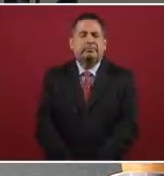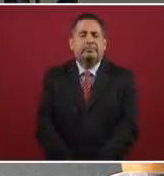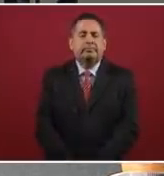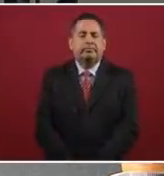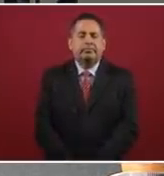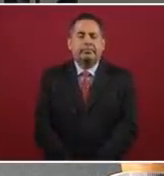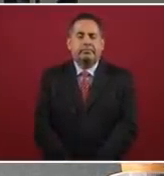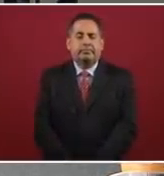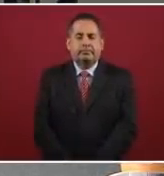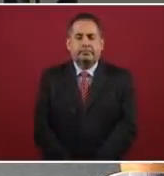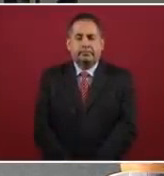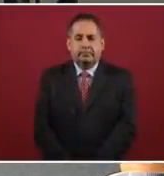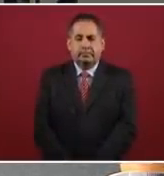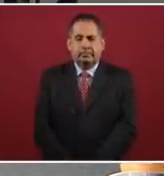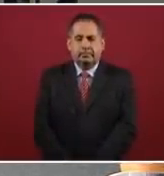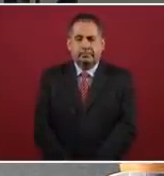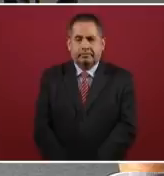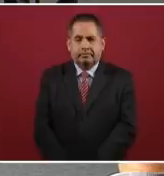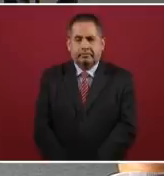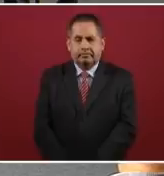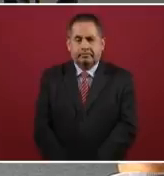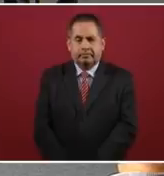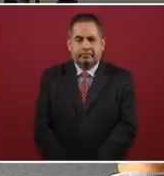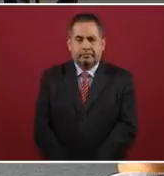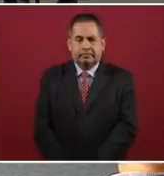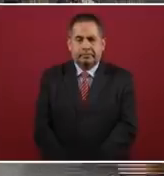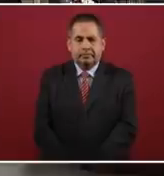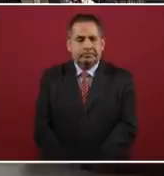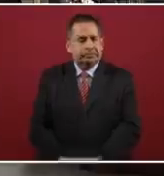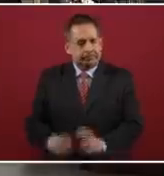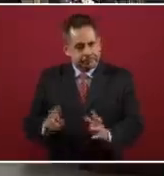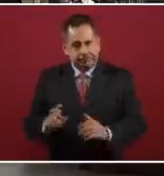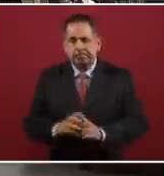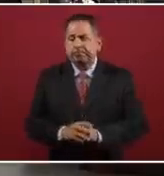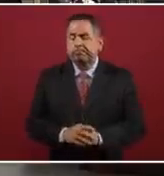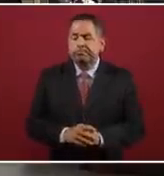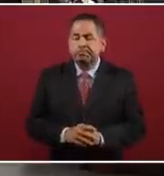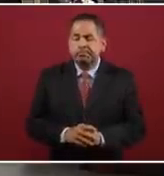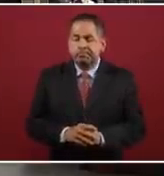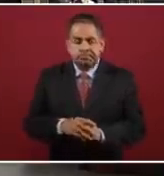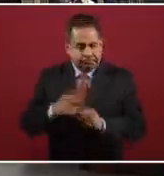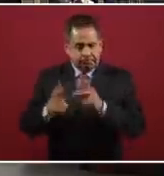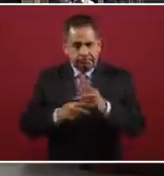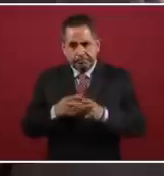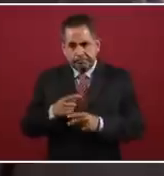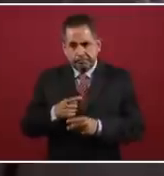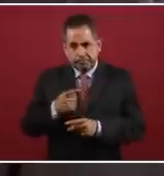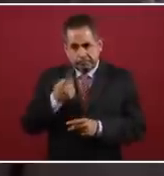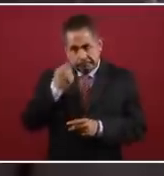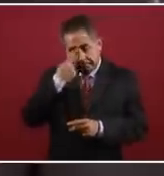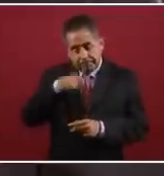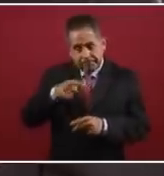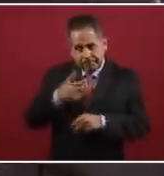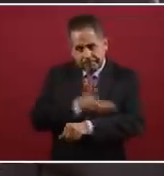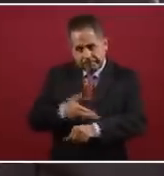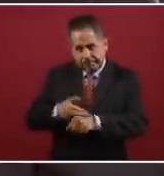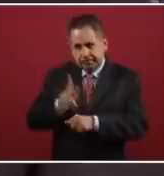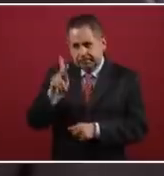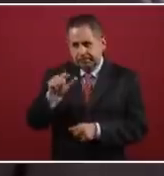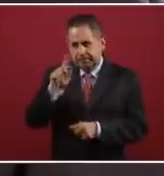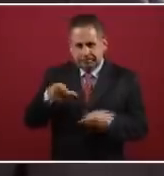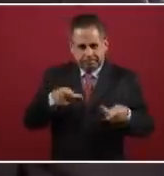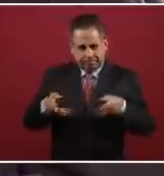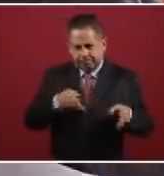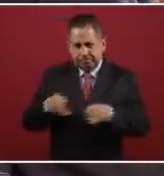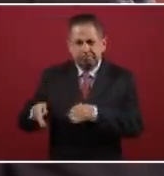ciudadanía, que sean los estudiantes, los grupos que van a llevar a cabo un plan con ese